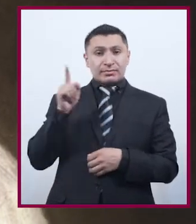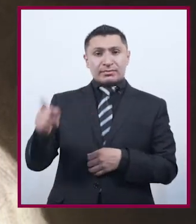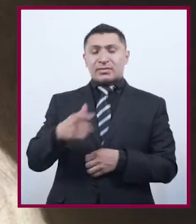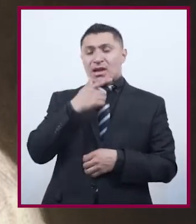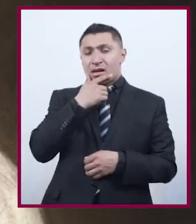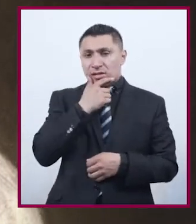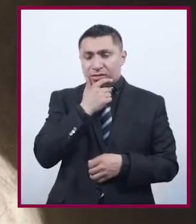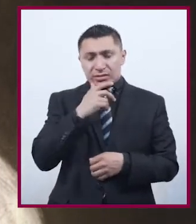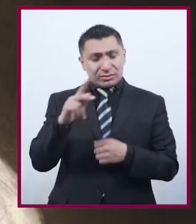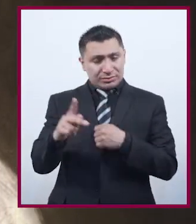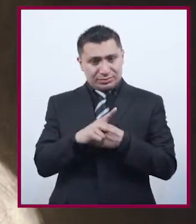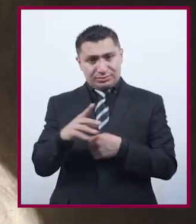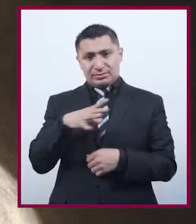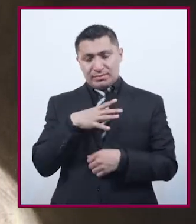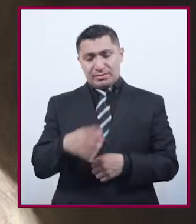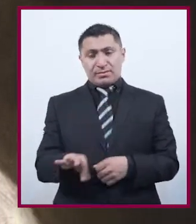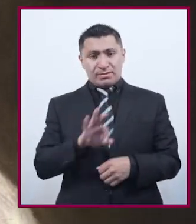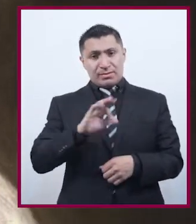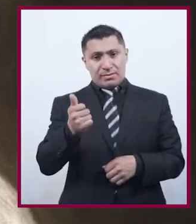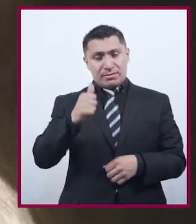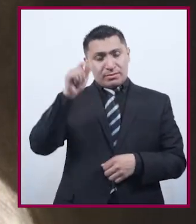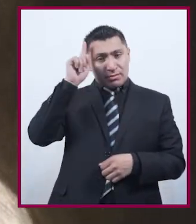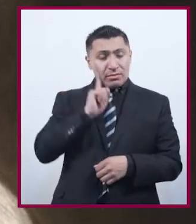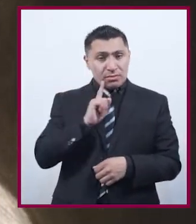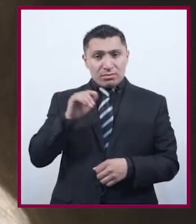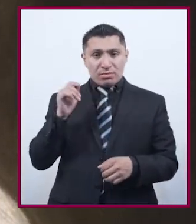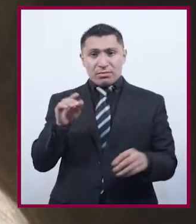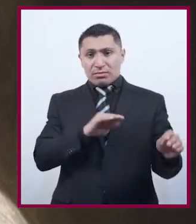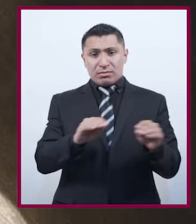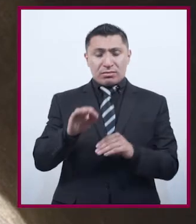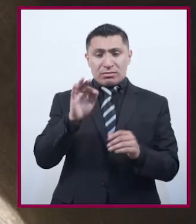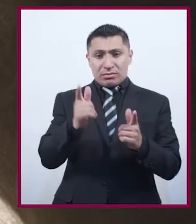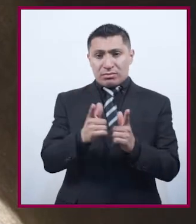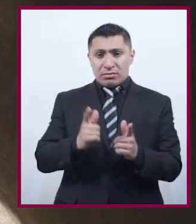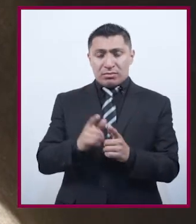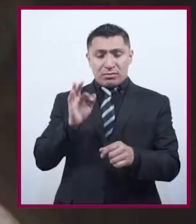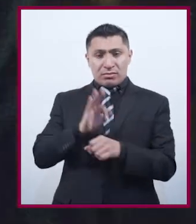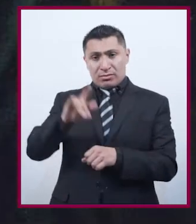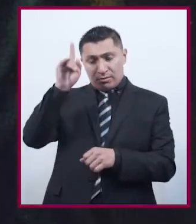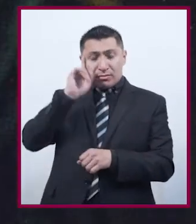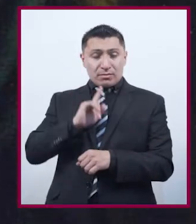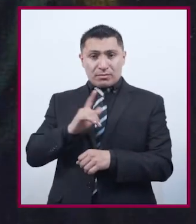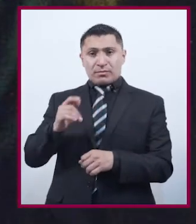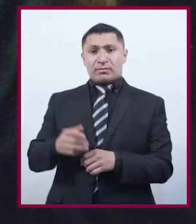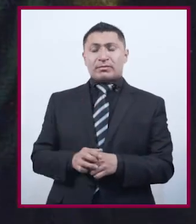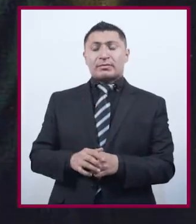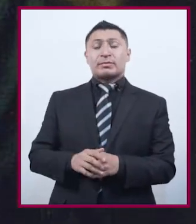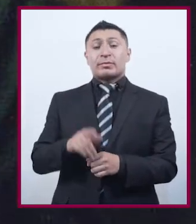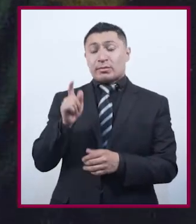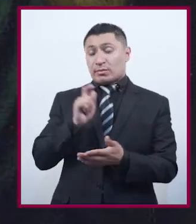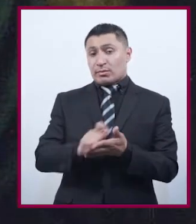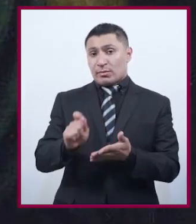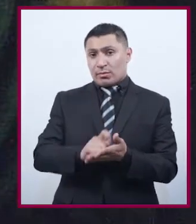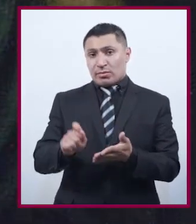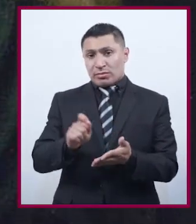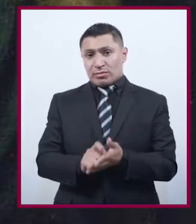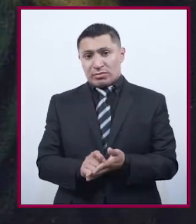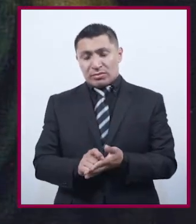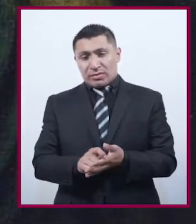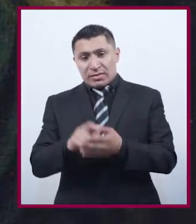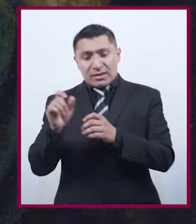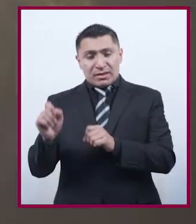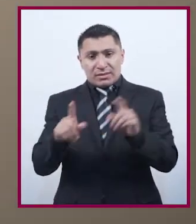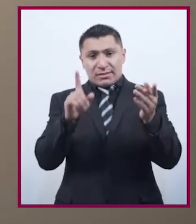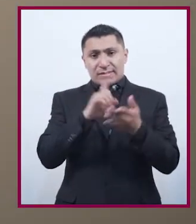Inglaterra, surge la figura de otra pionera del feminismo, Mary Wollstonecraft, cuyo texto, Vindicación de los Derechos de